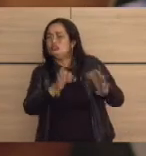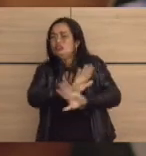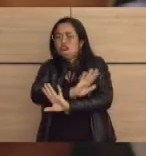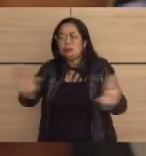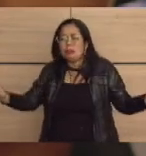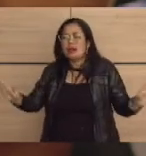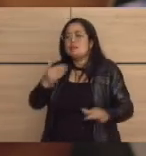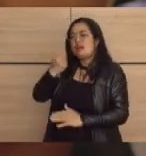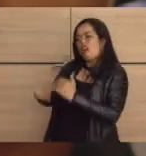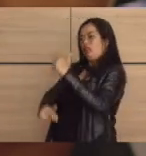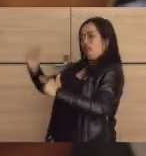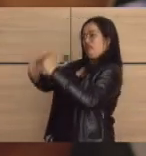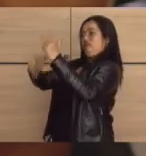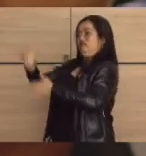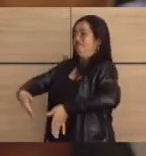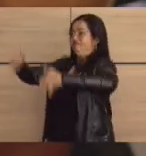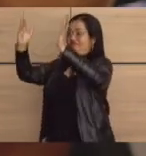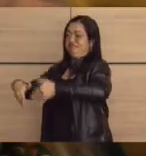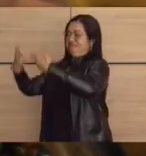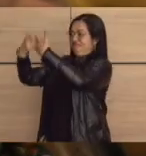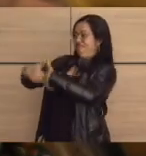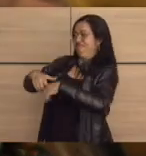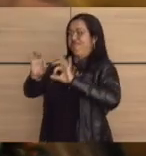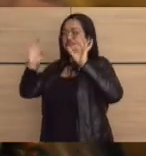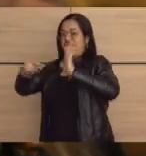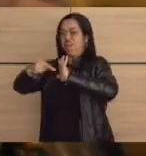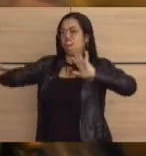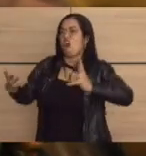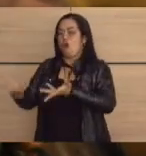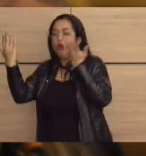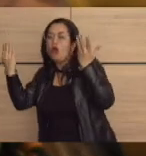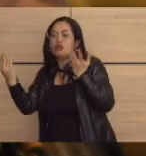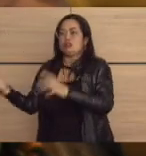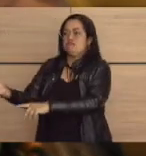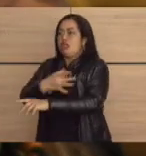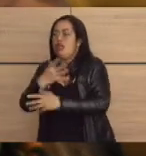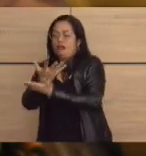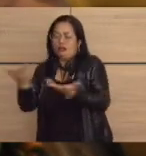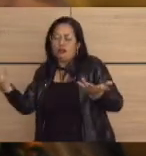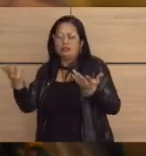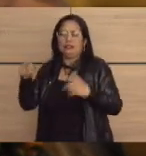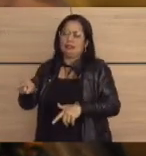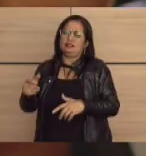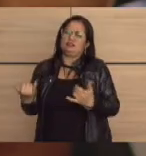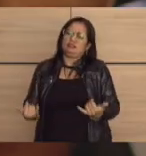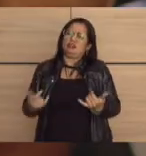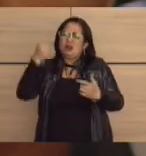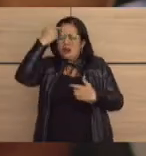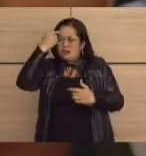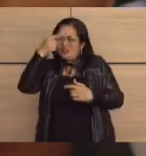mundo urbano y en el mundo de la gran producción y del gran consumo y de la hipertecnificación, ahora